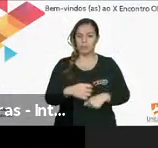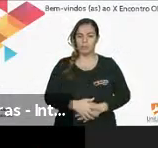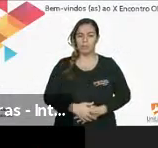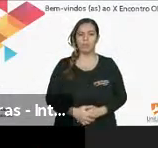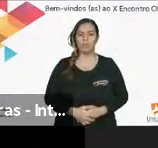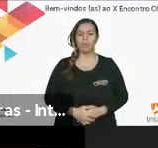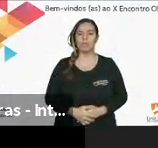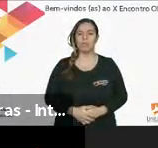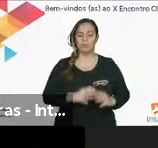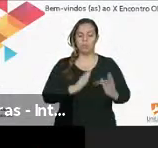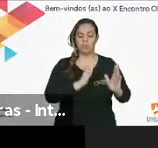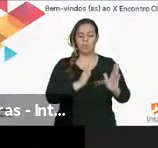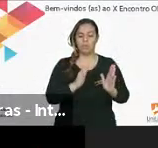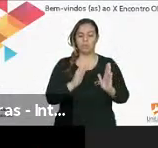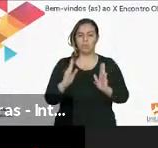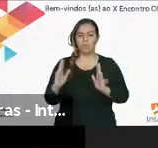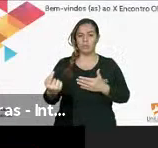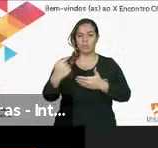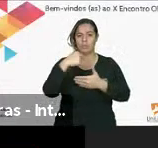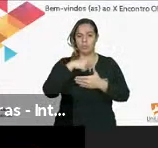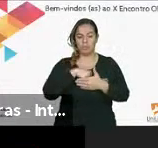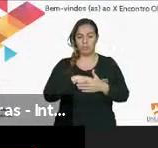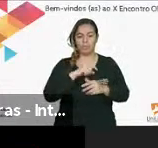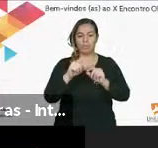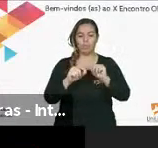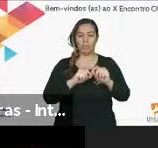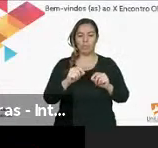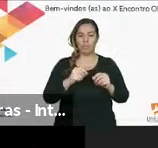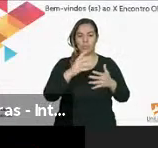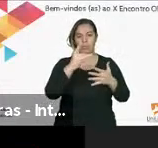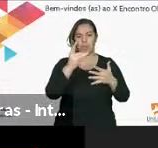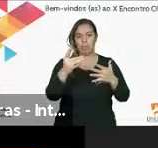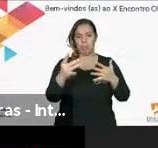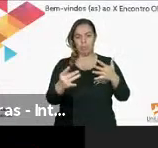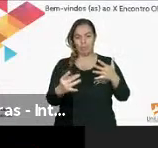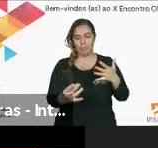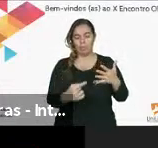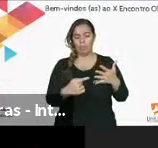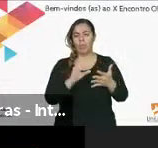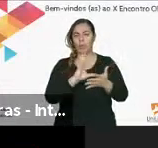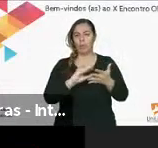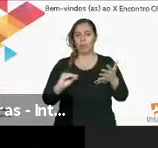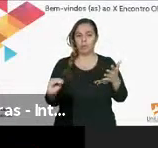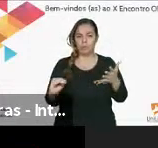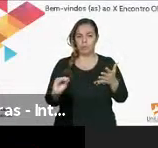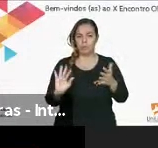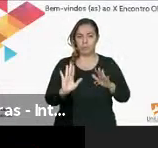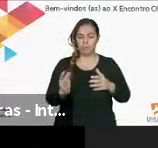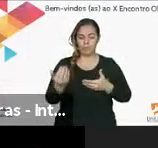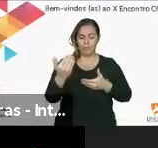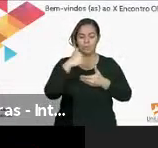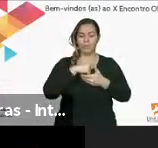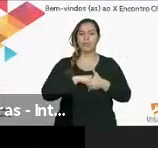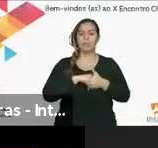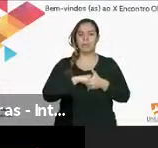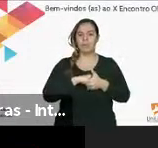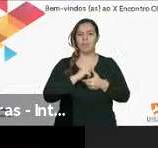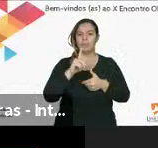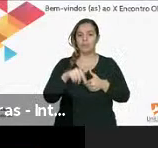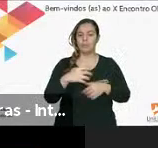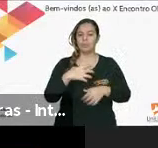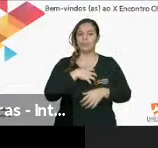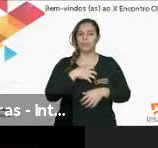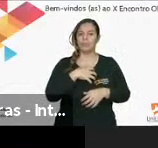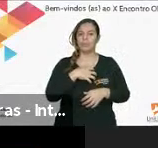en un proceso instructivo en el cual las propiedades de este objeto se copian internamente. Esa es la manera en que se trata